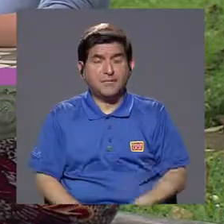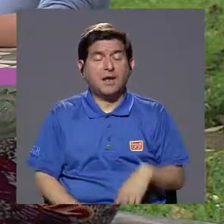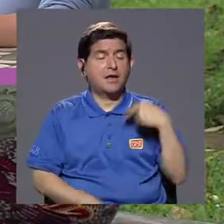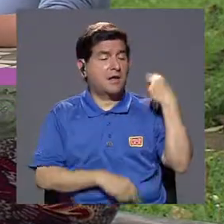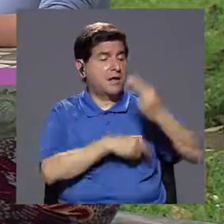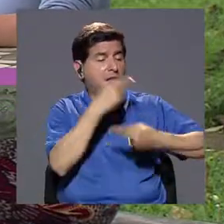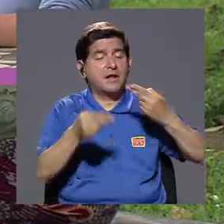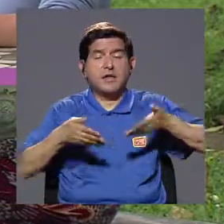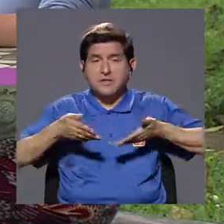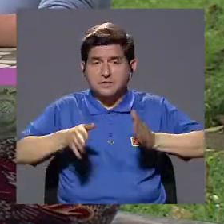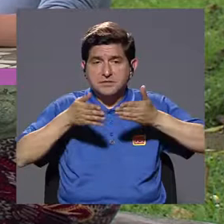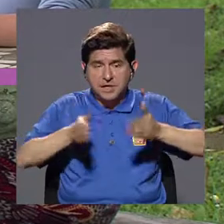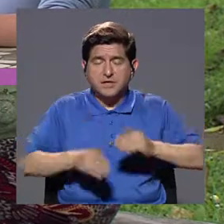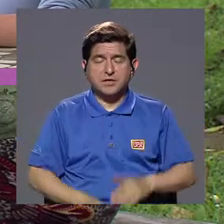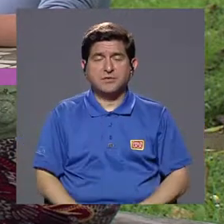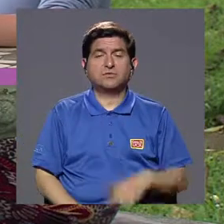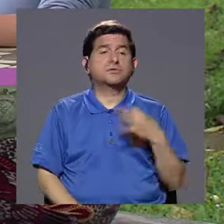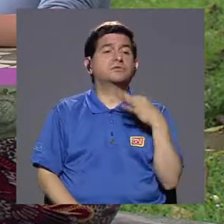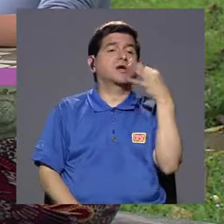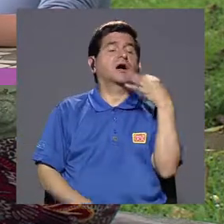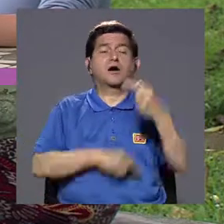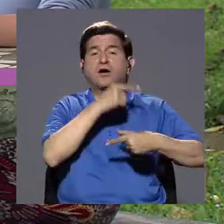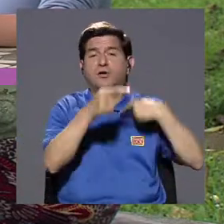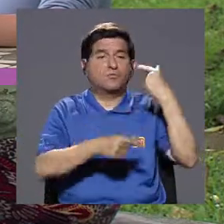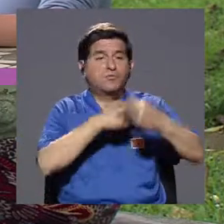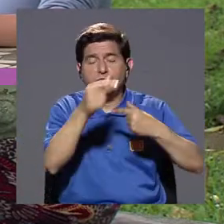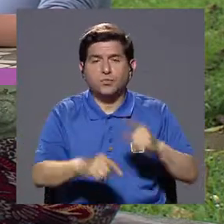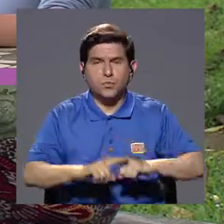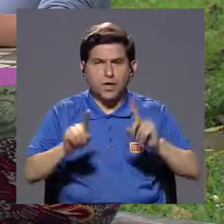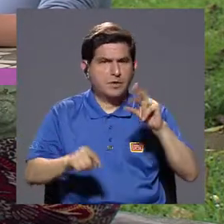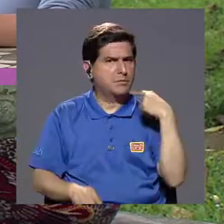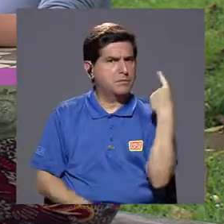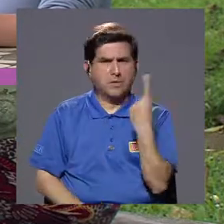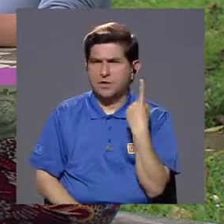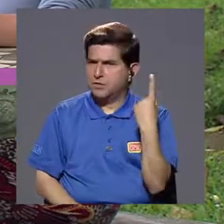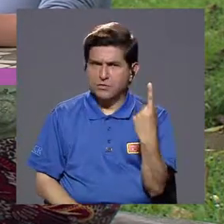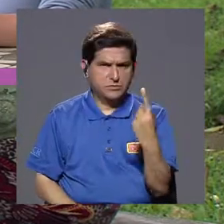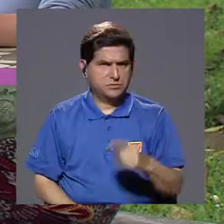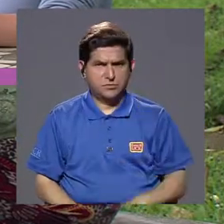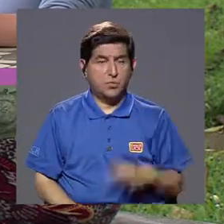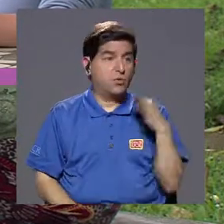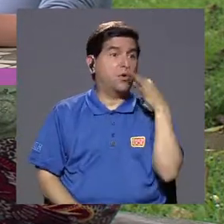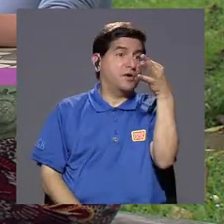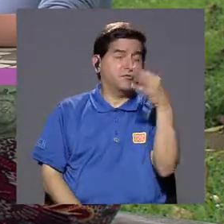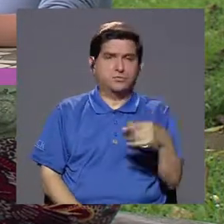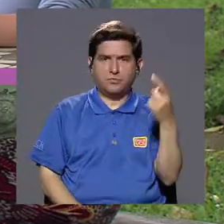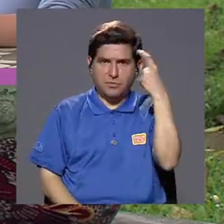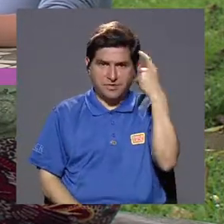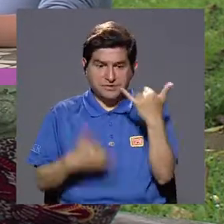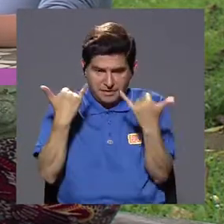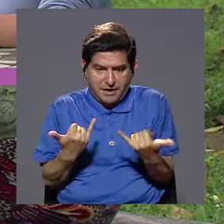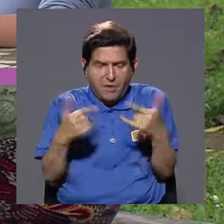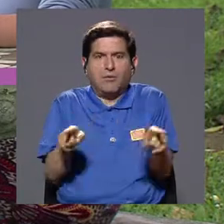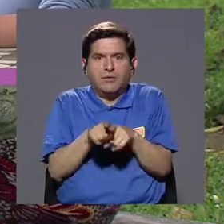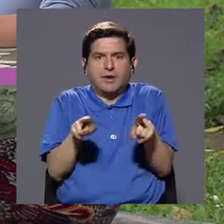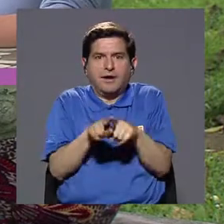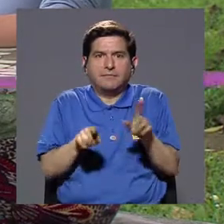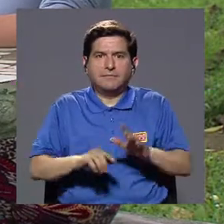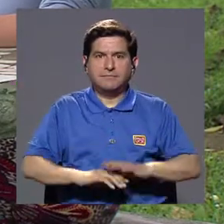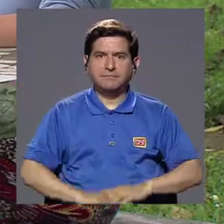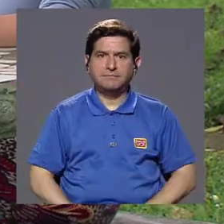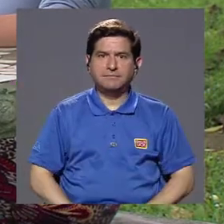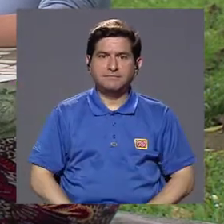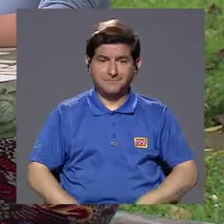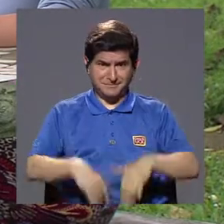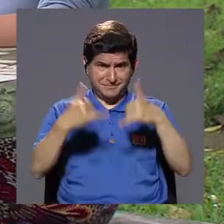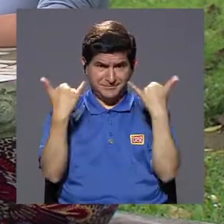hijos para futuras generaciones pero no solamente por lo futuro sino por un presente también entonces ya eso puede ser también